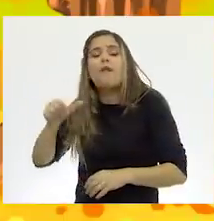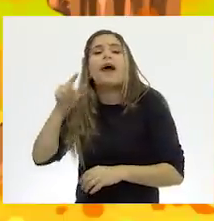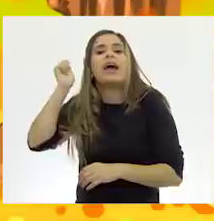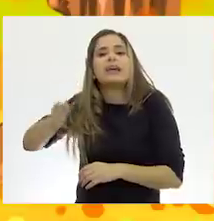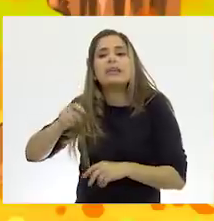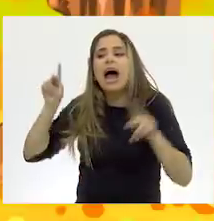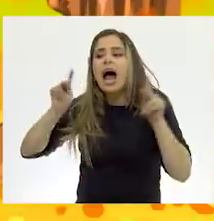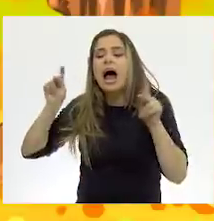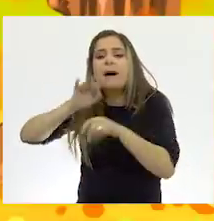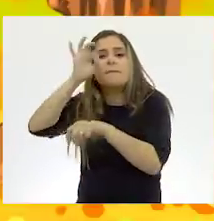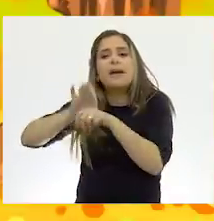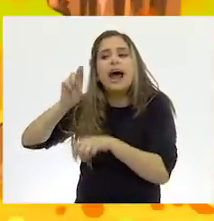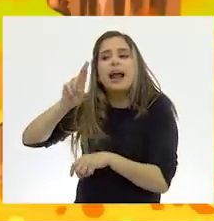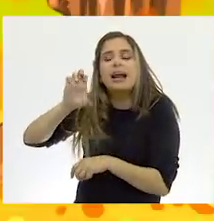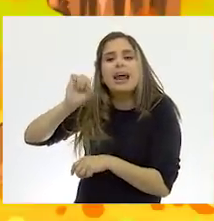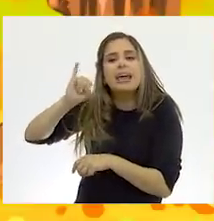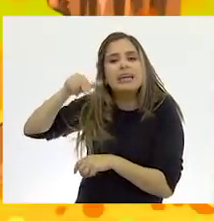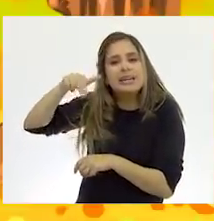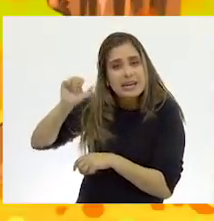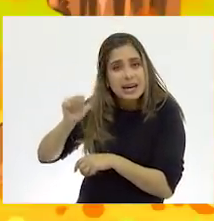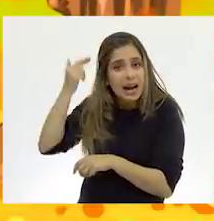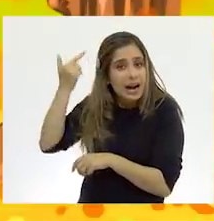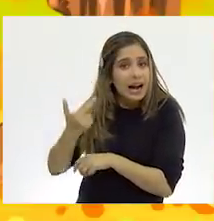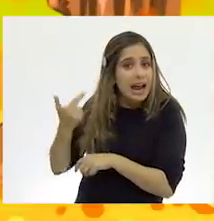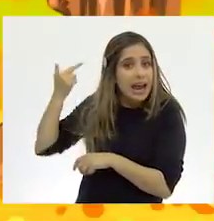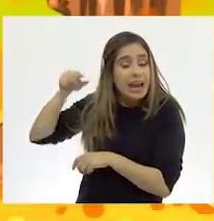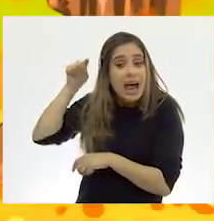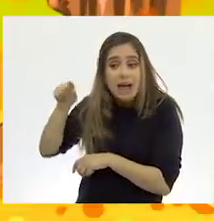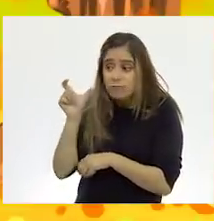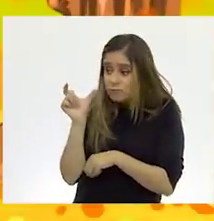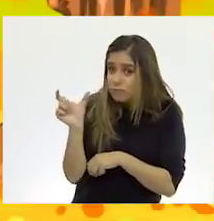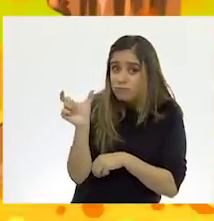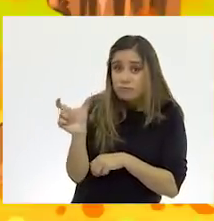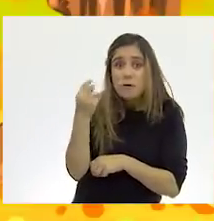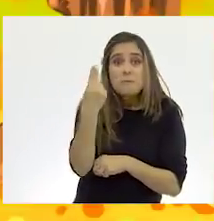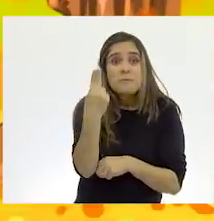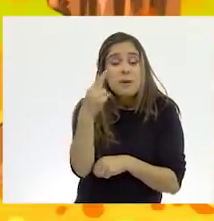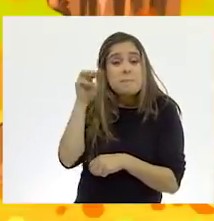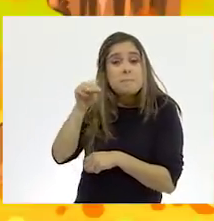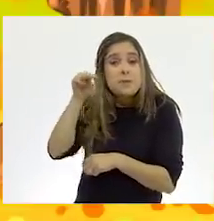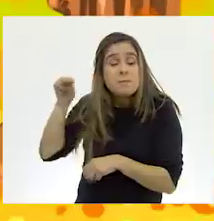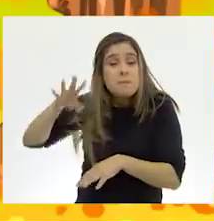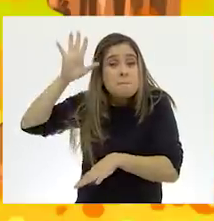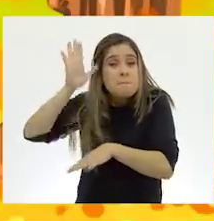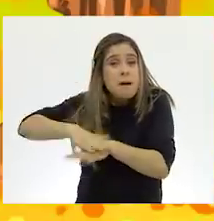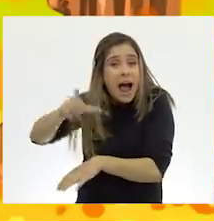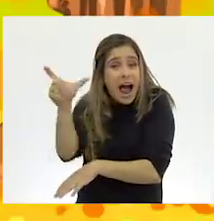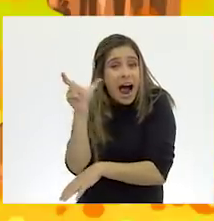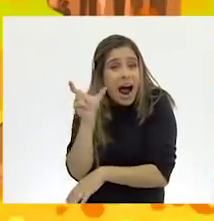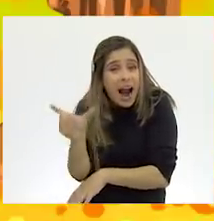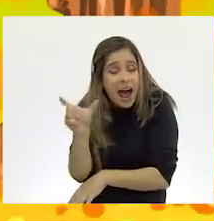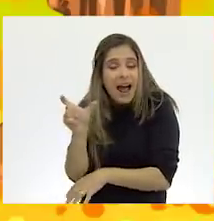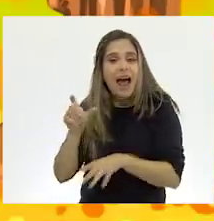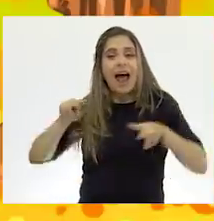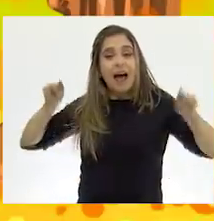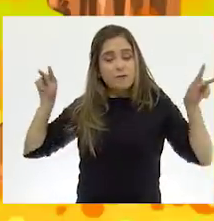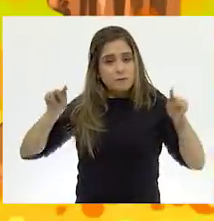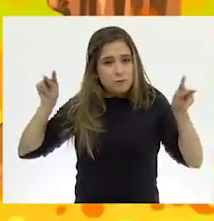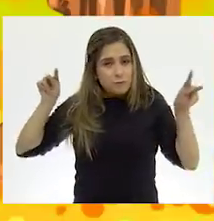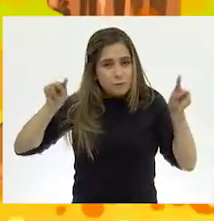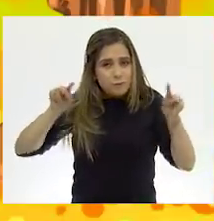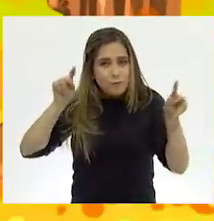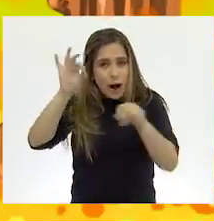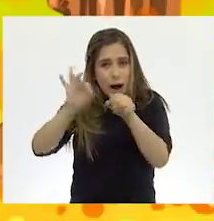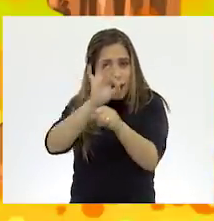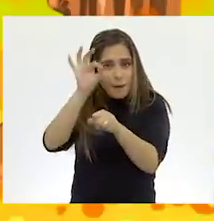que llega a alcanzar hasta los 25 milímetros. Las abejas tienen